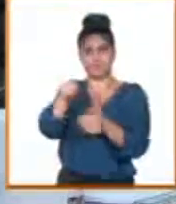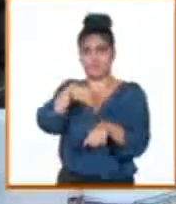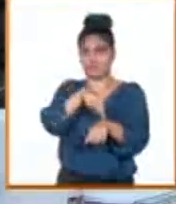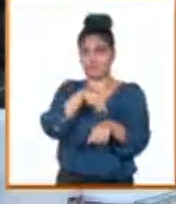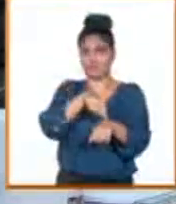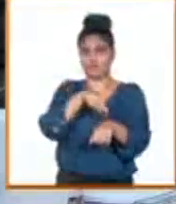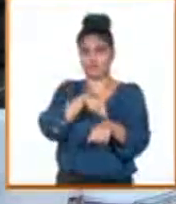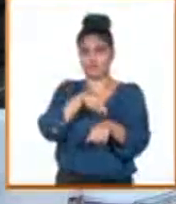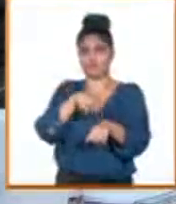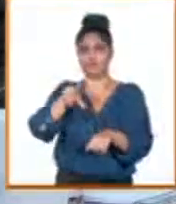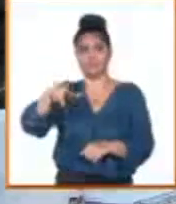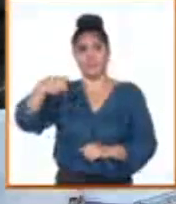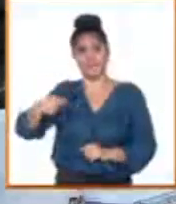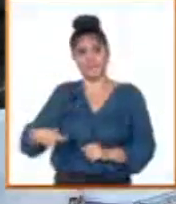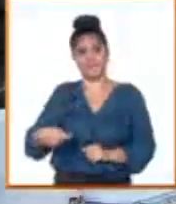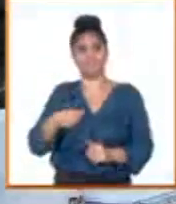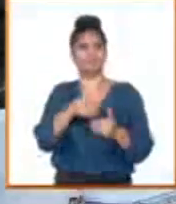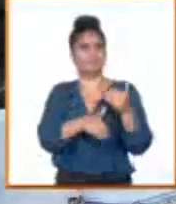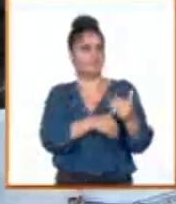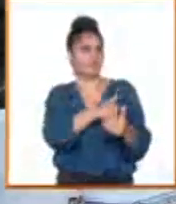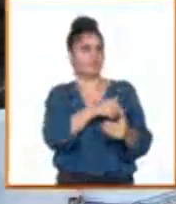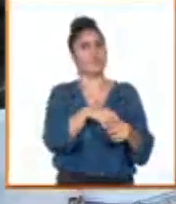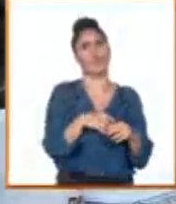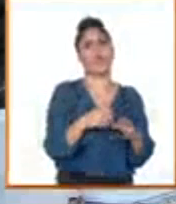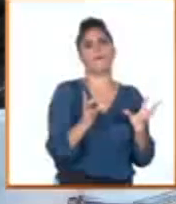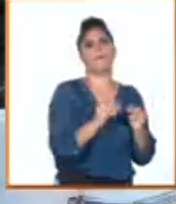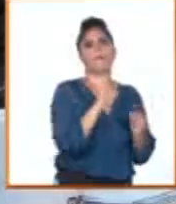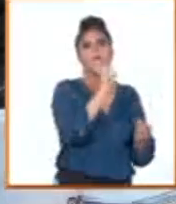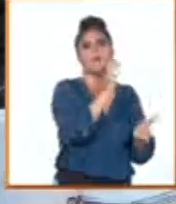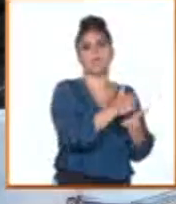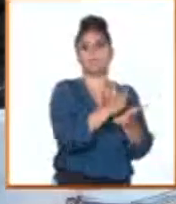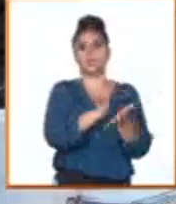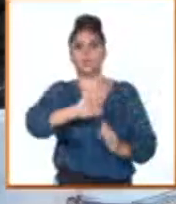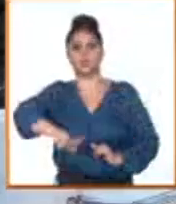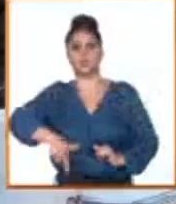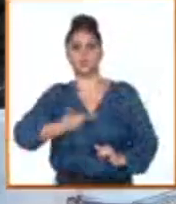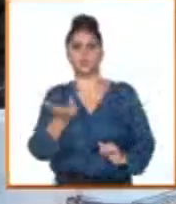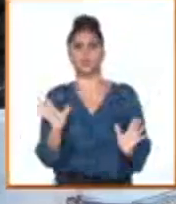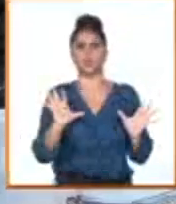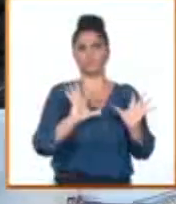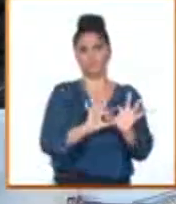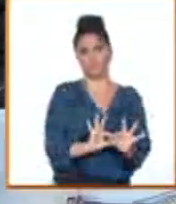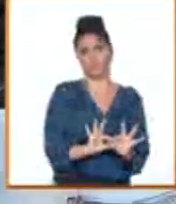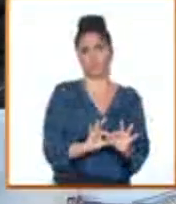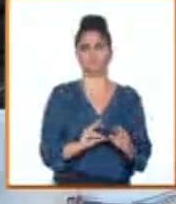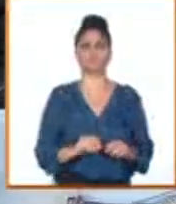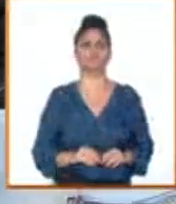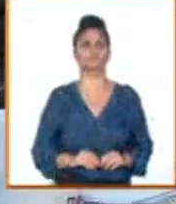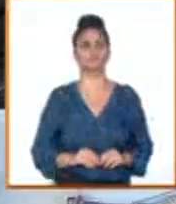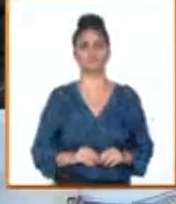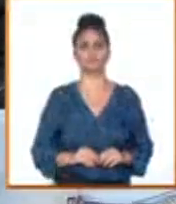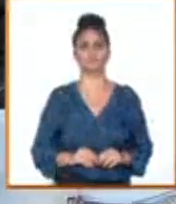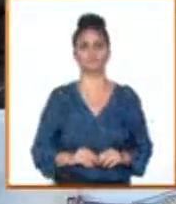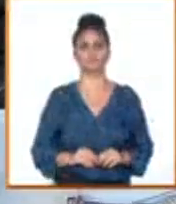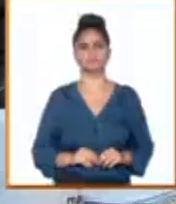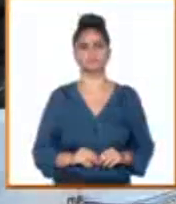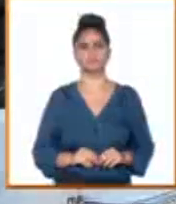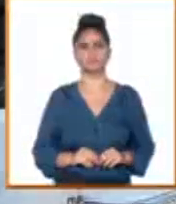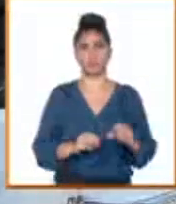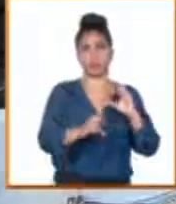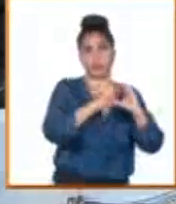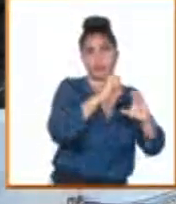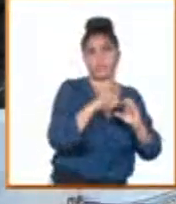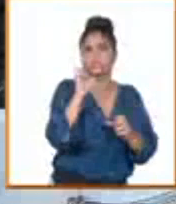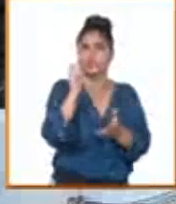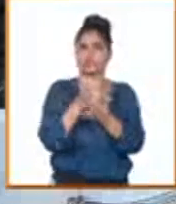lanza vasos comunicantes entre educación y cultura. No podemos hablar de comunicación sin hablar de educación, sin hablar de cultura. Son